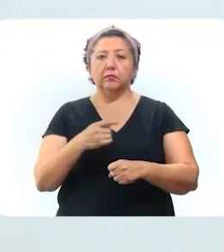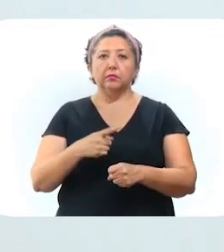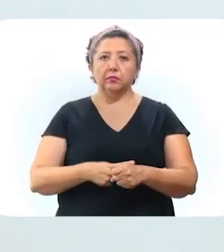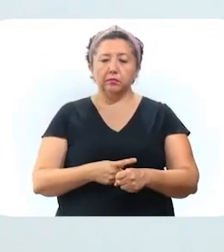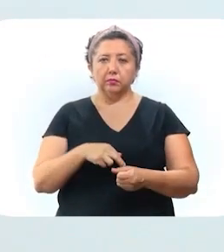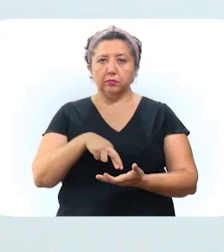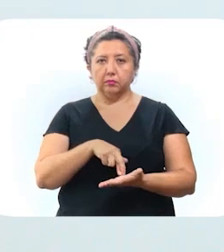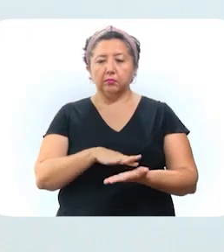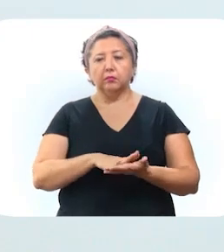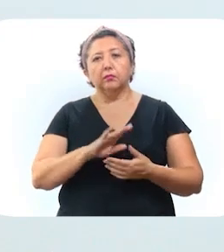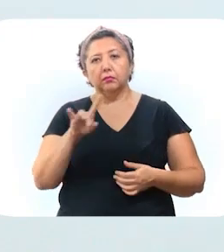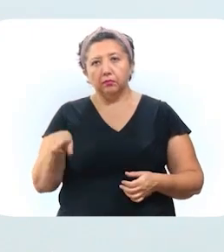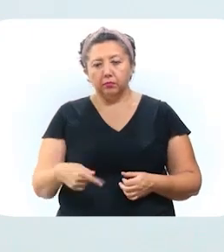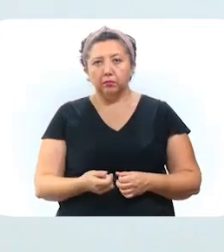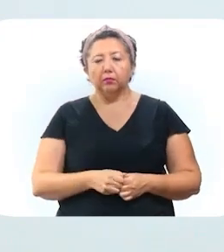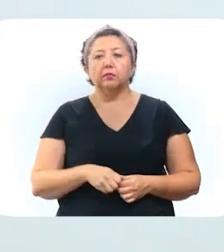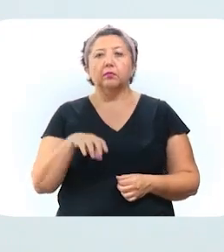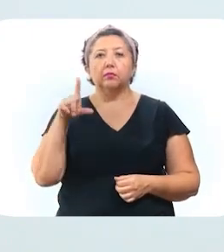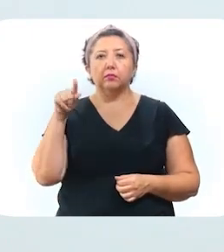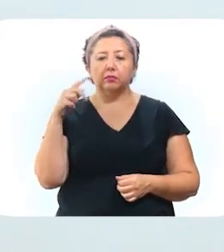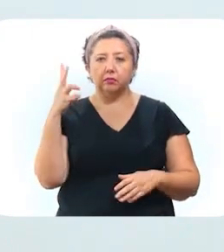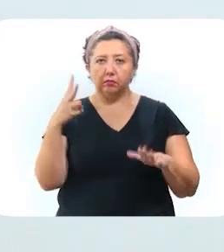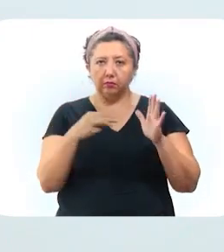de contagios registrados, que es